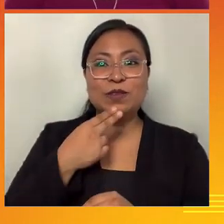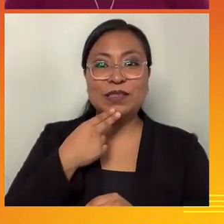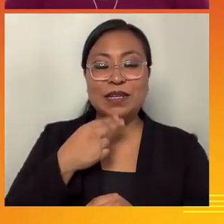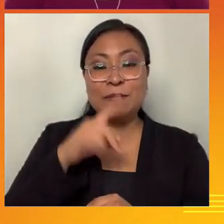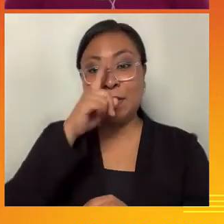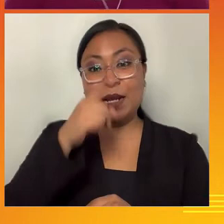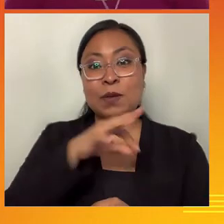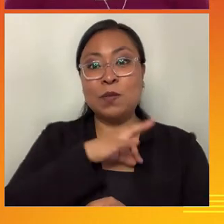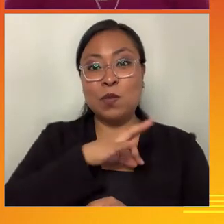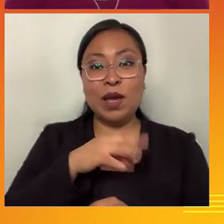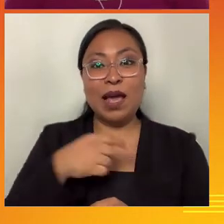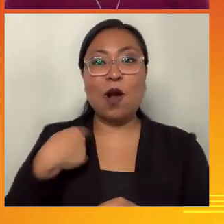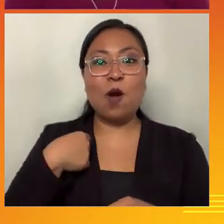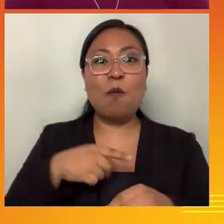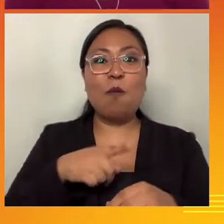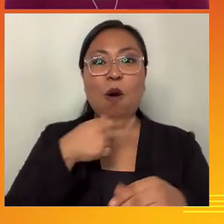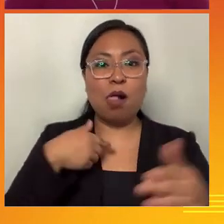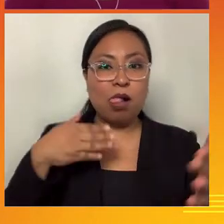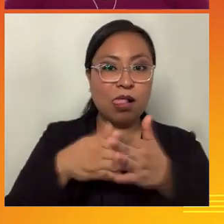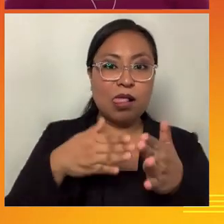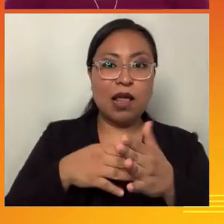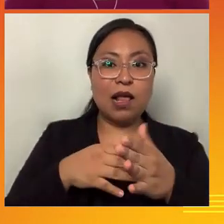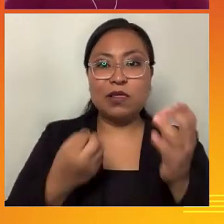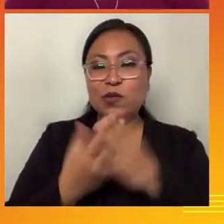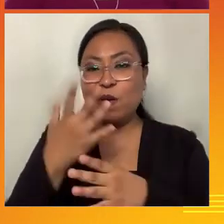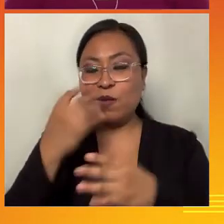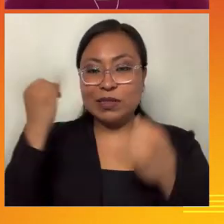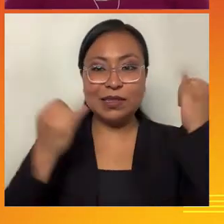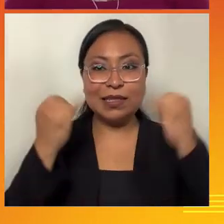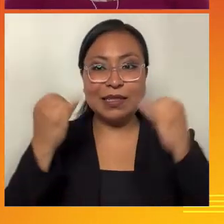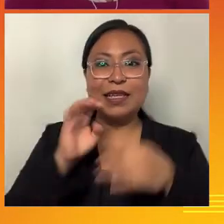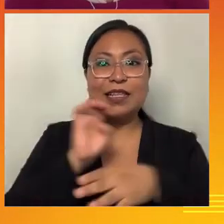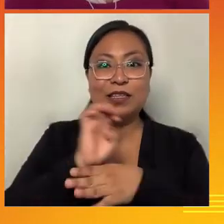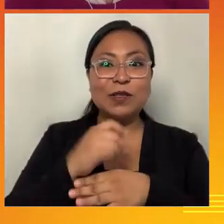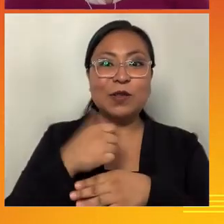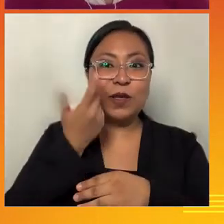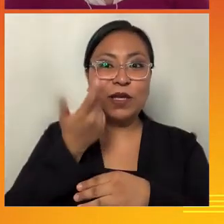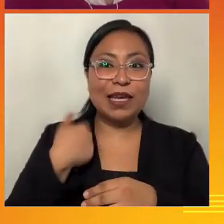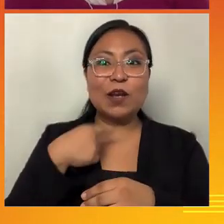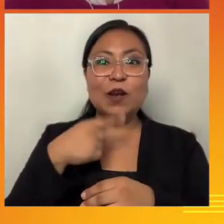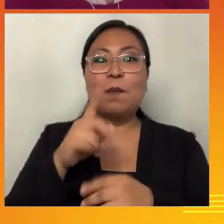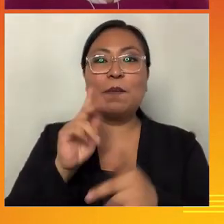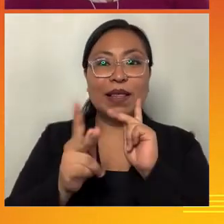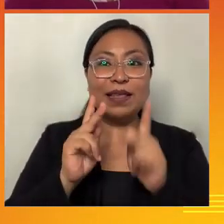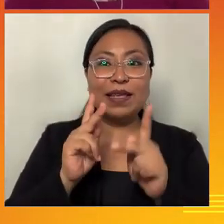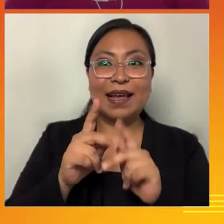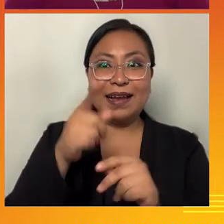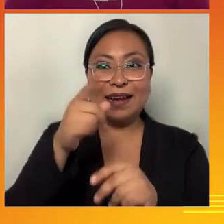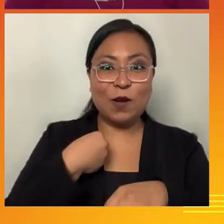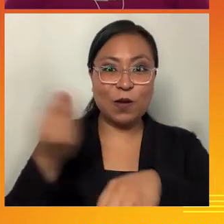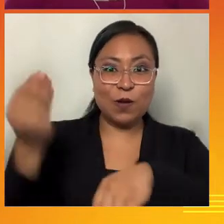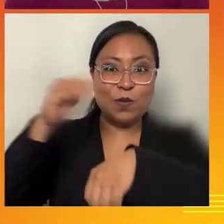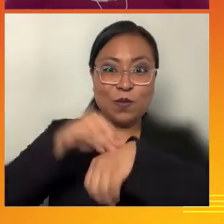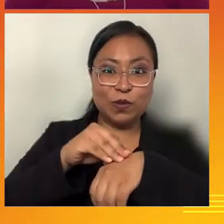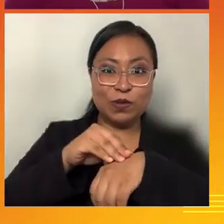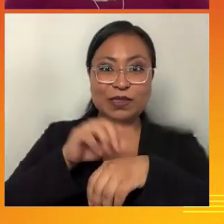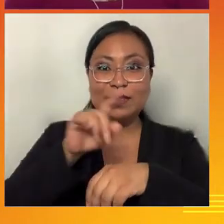enfrentarnos al trabajo actual. Y bueno, yo quería acá mencionarles y les había puesto en esta